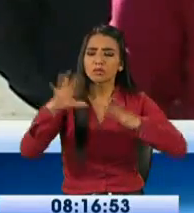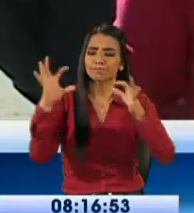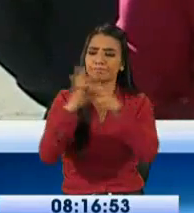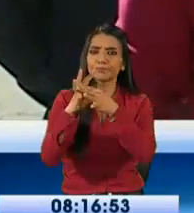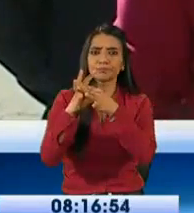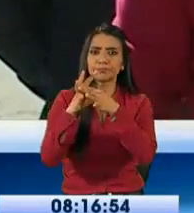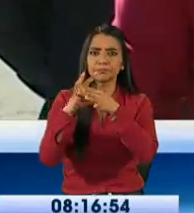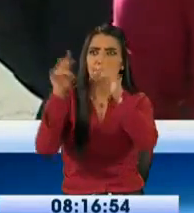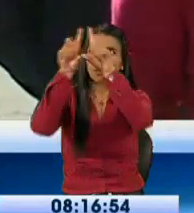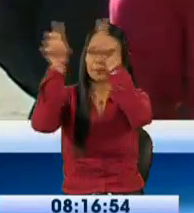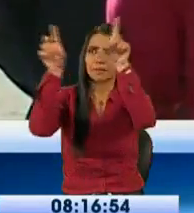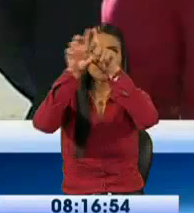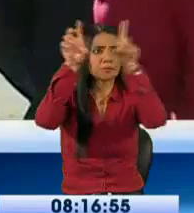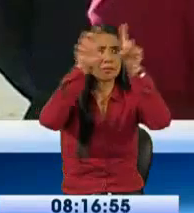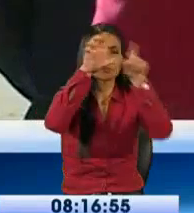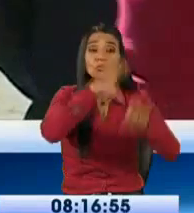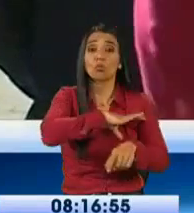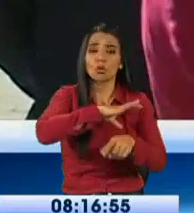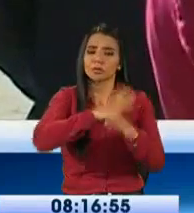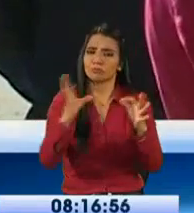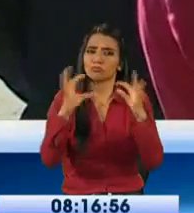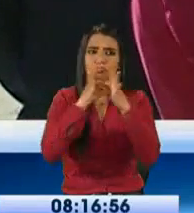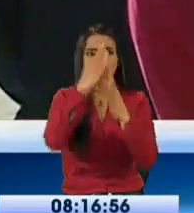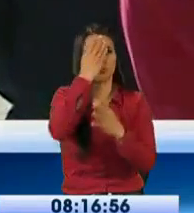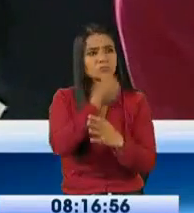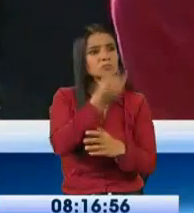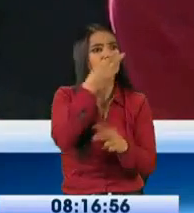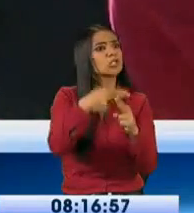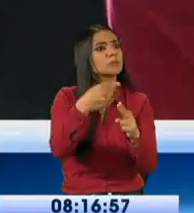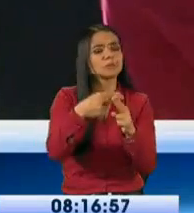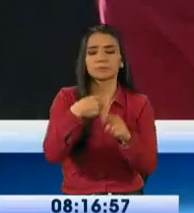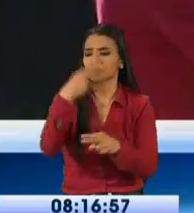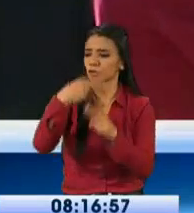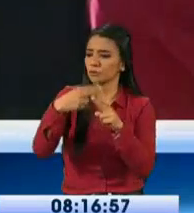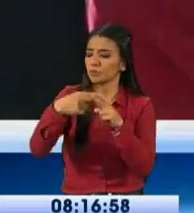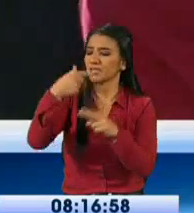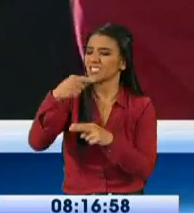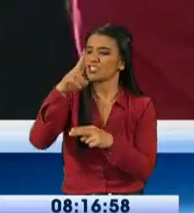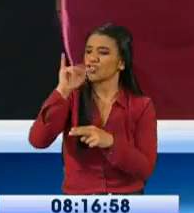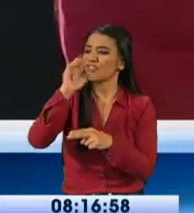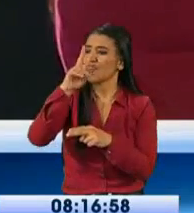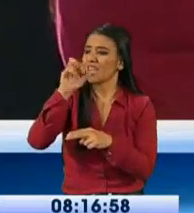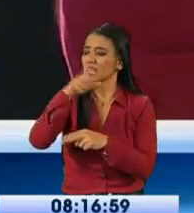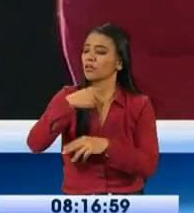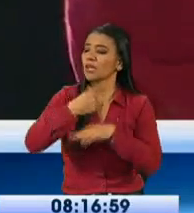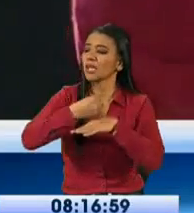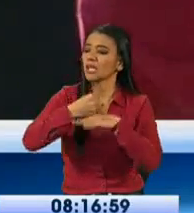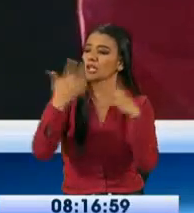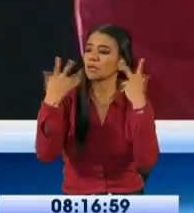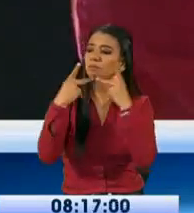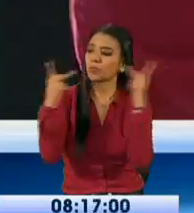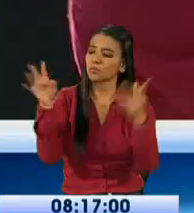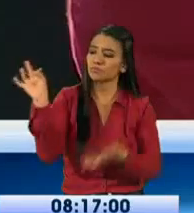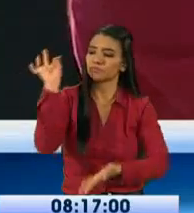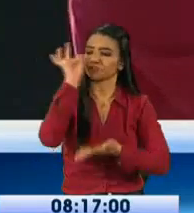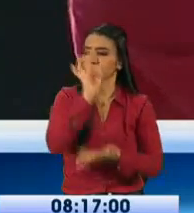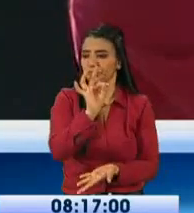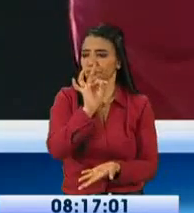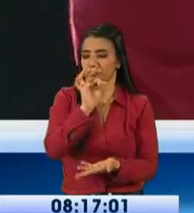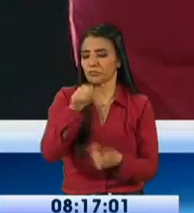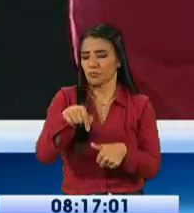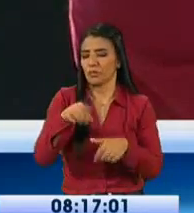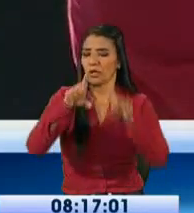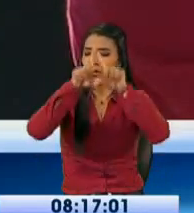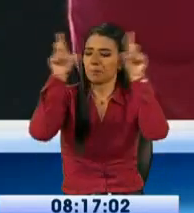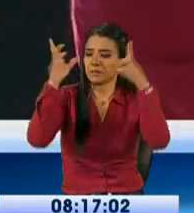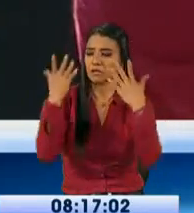parte de los entes municipales. Muy buenos días, su nombre. Buenos días, Giovanni Chiluisa, soy el gerente de obras públicas, encargado de la